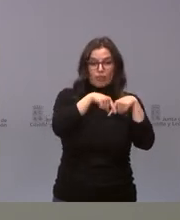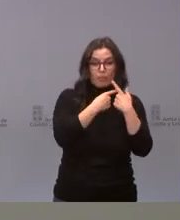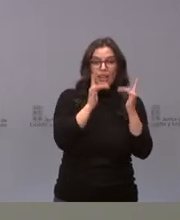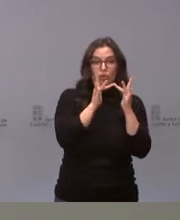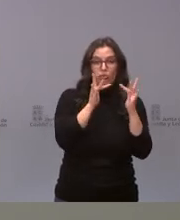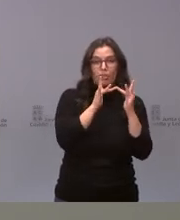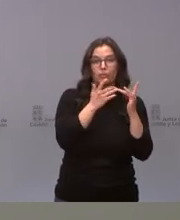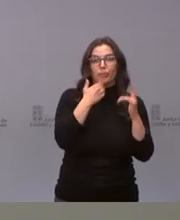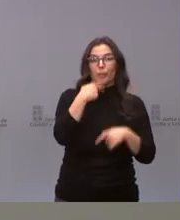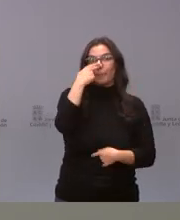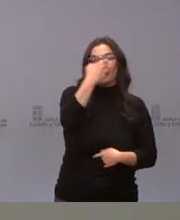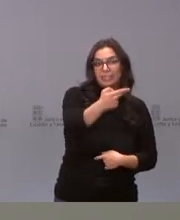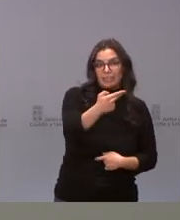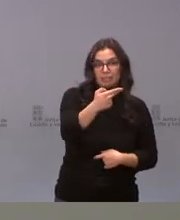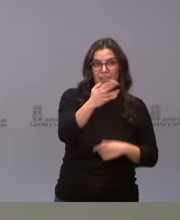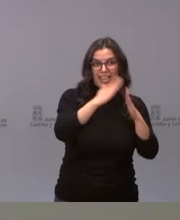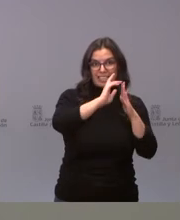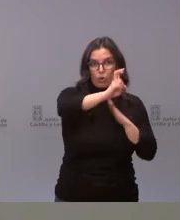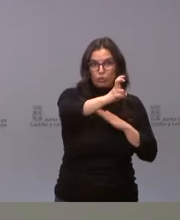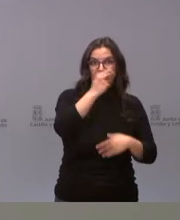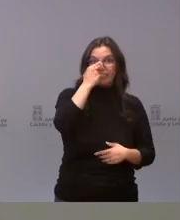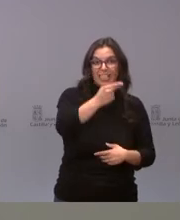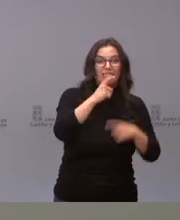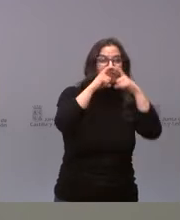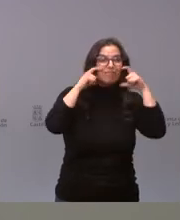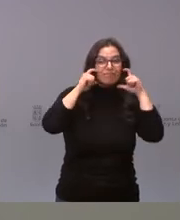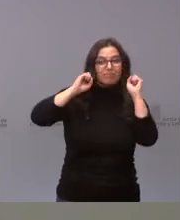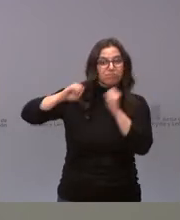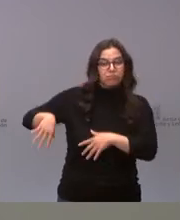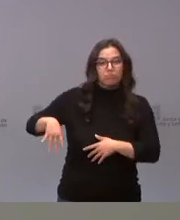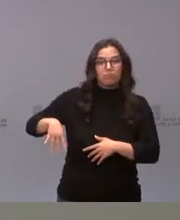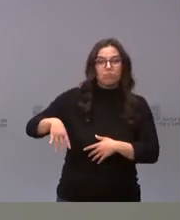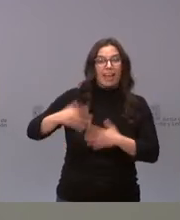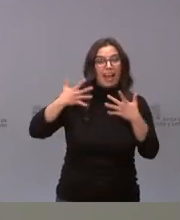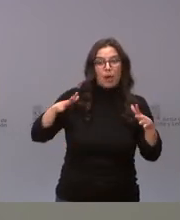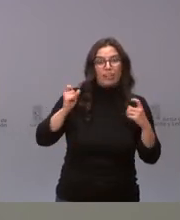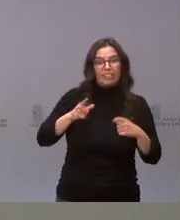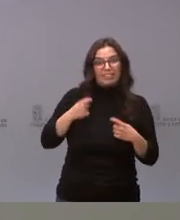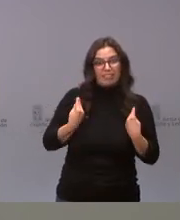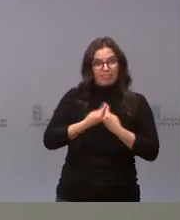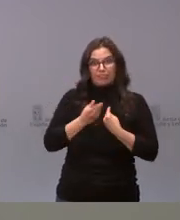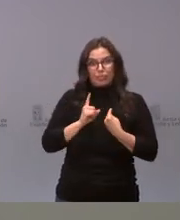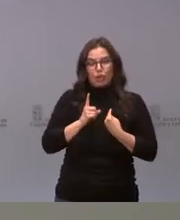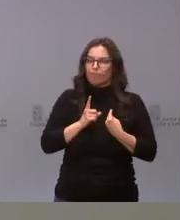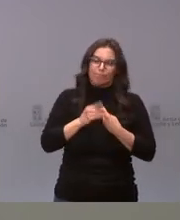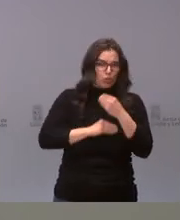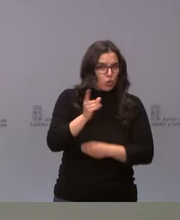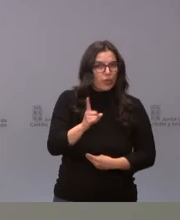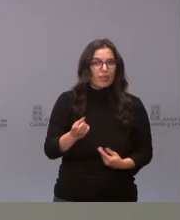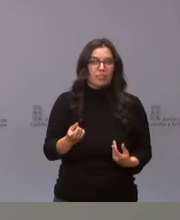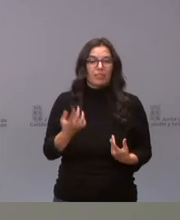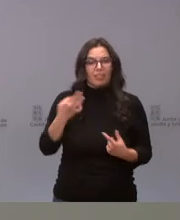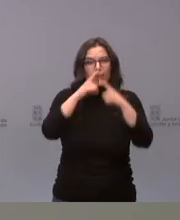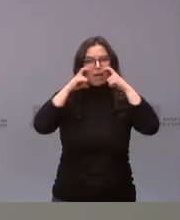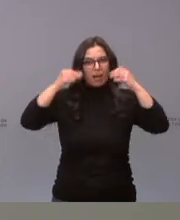esto de ir a visitar a nuestros familiares y quitarnos la mascarilla nada más llegar, no siendo convivientes habituales, no lo debemos de hacer. Entonces,